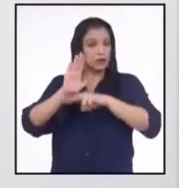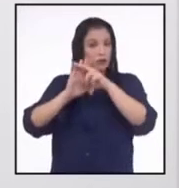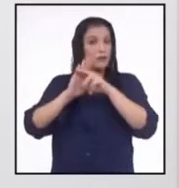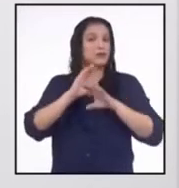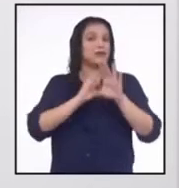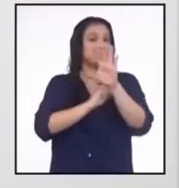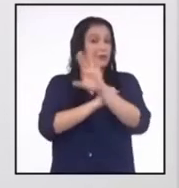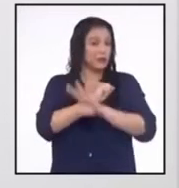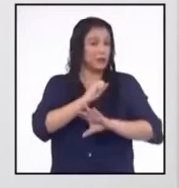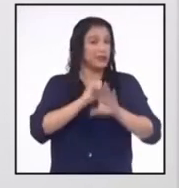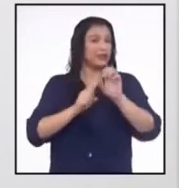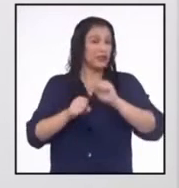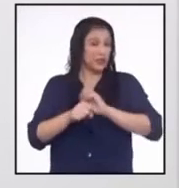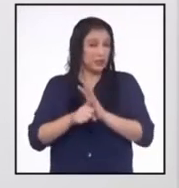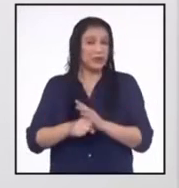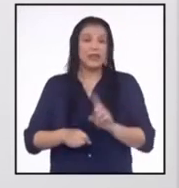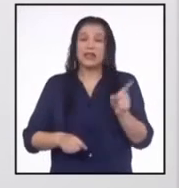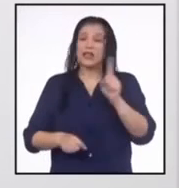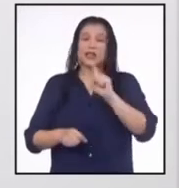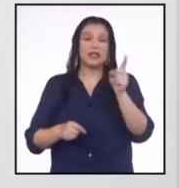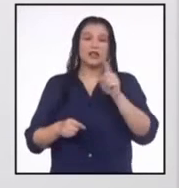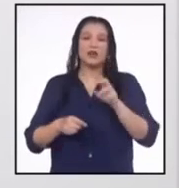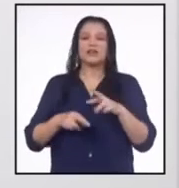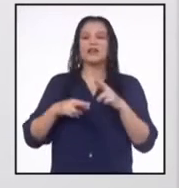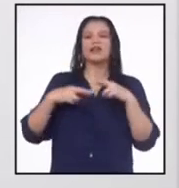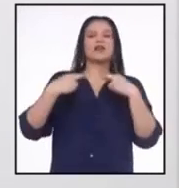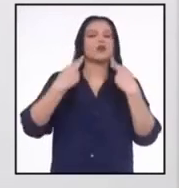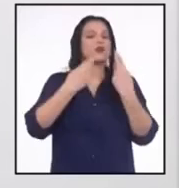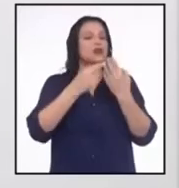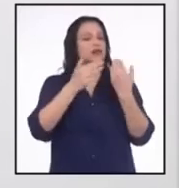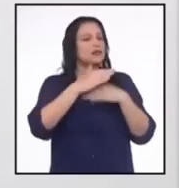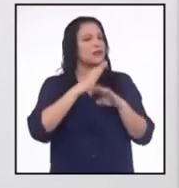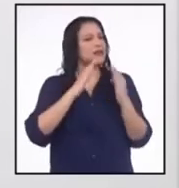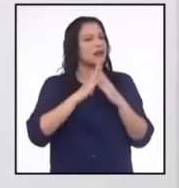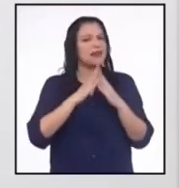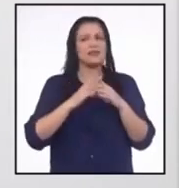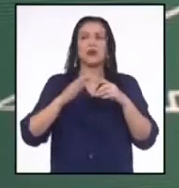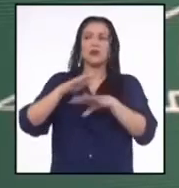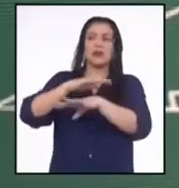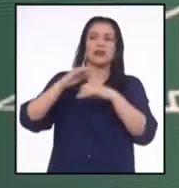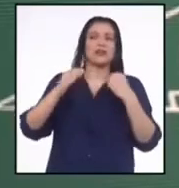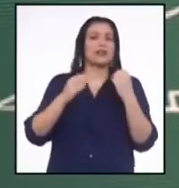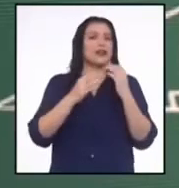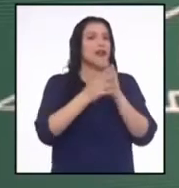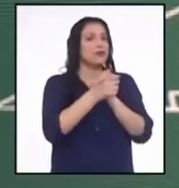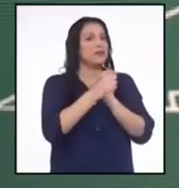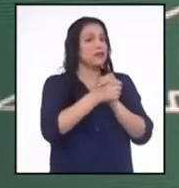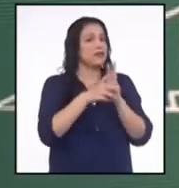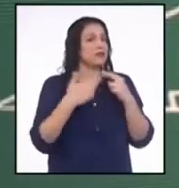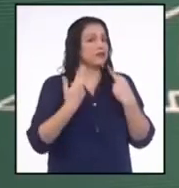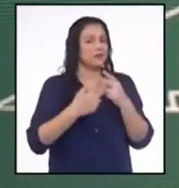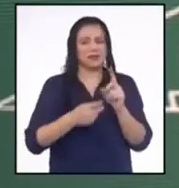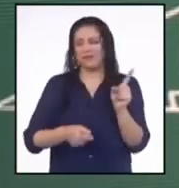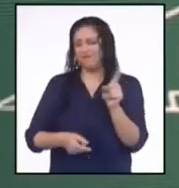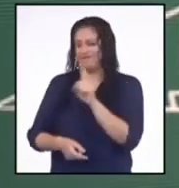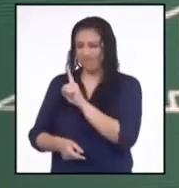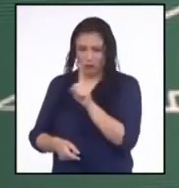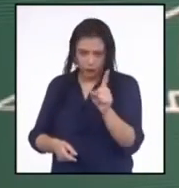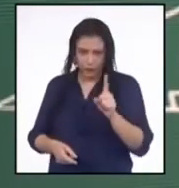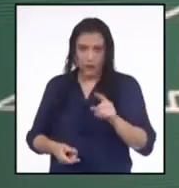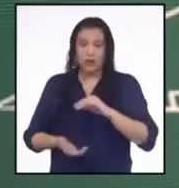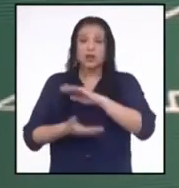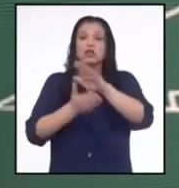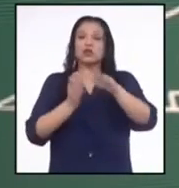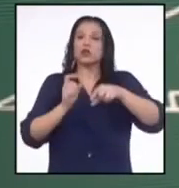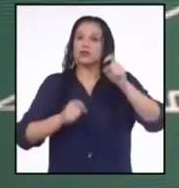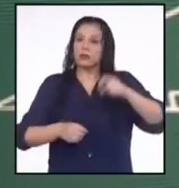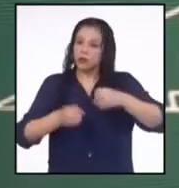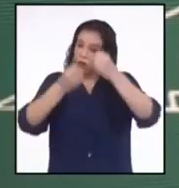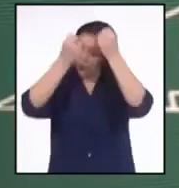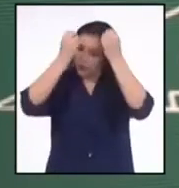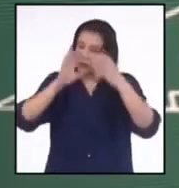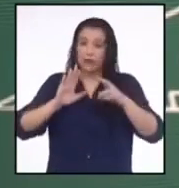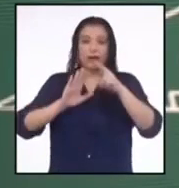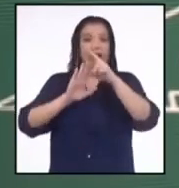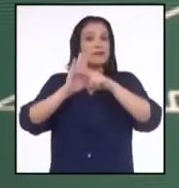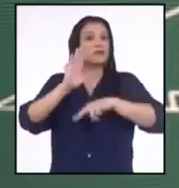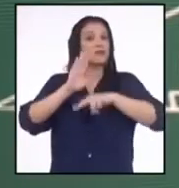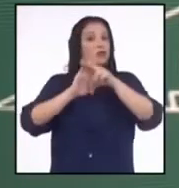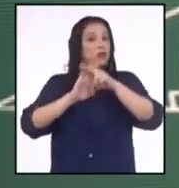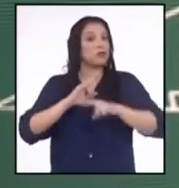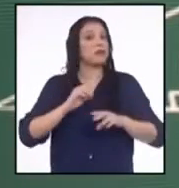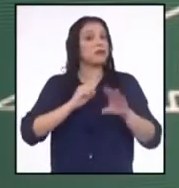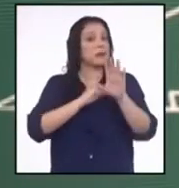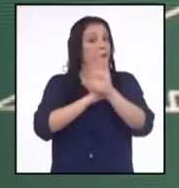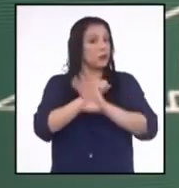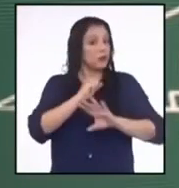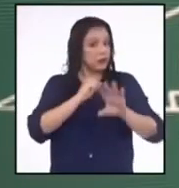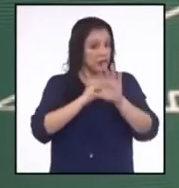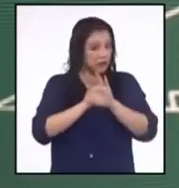por favor no hacer reuniones familiares ni con sus amigos. Muy cierto, profesora. Todos debemos obedecer las medidas sanitarias